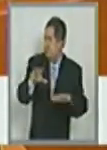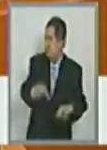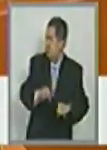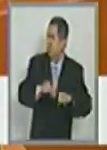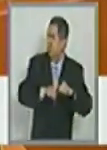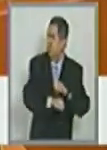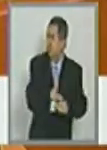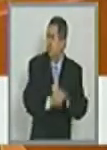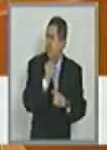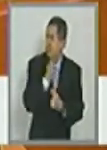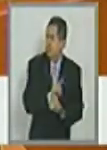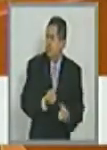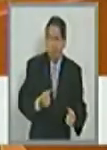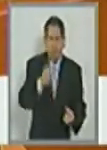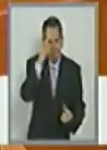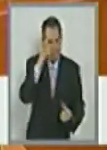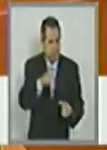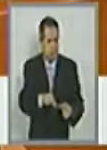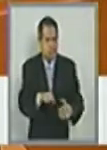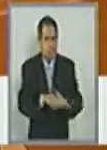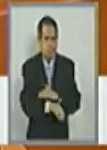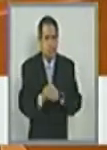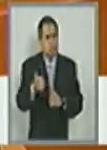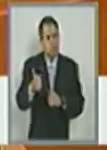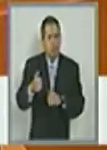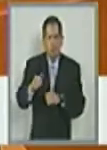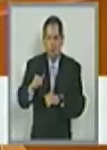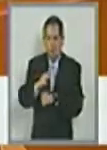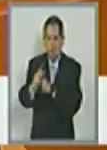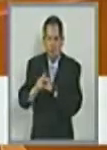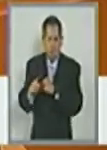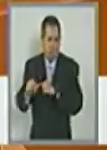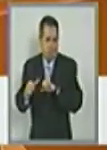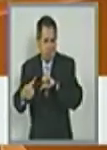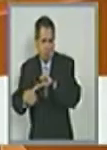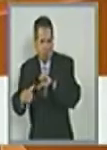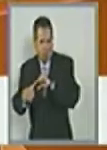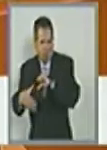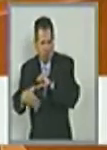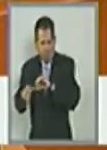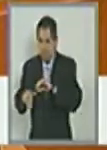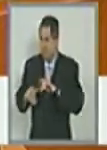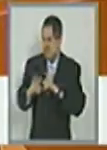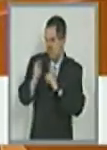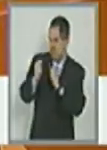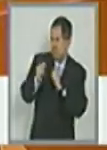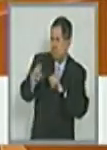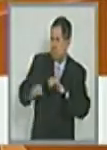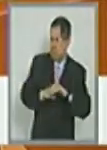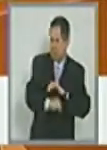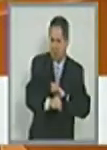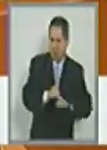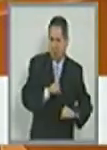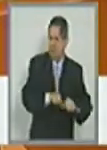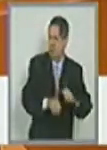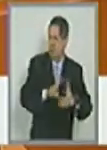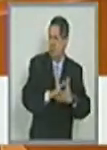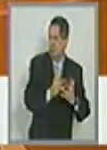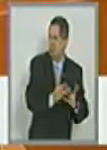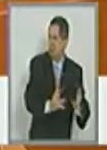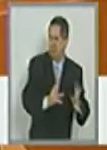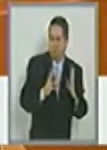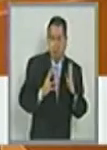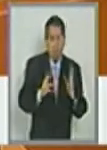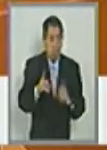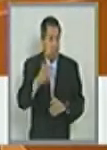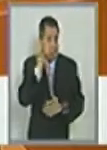los niños migrantes de México y de países de Centro y Sudamérica que en su afán por detener el flujo migratorio